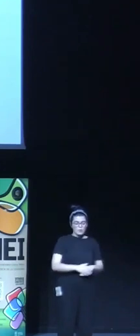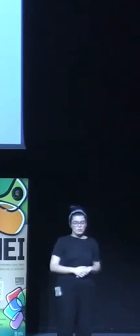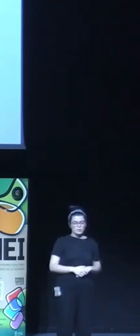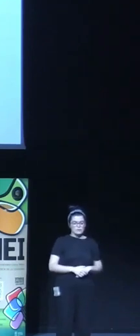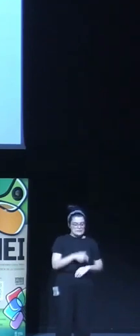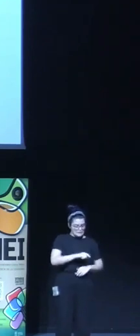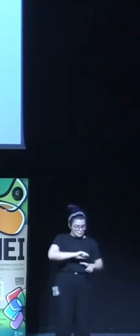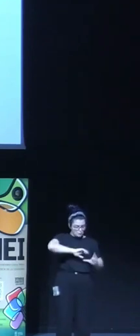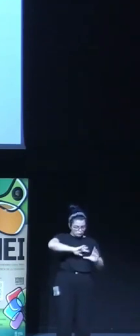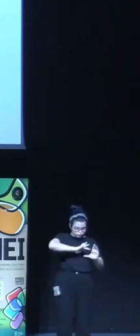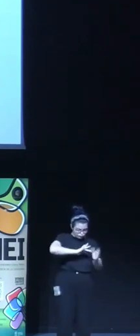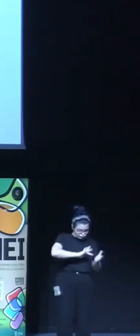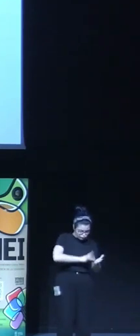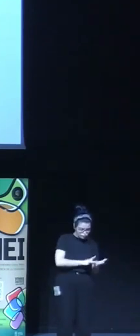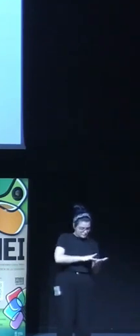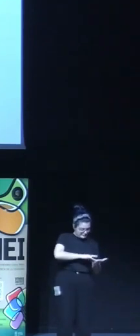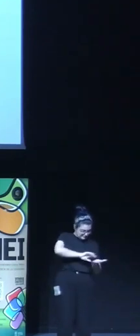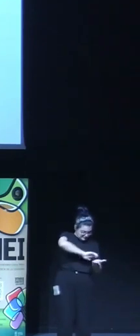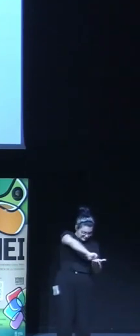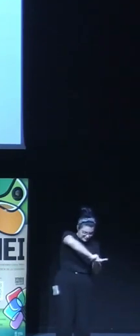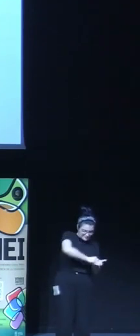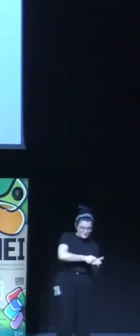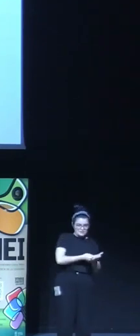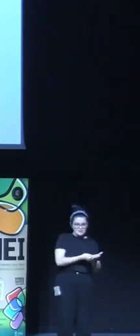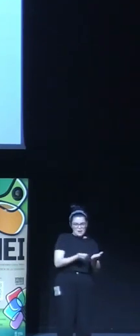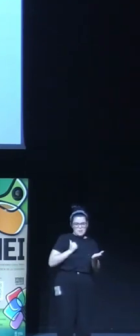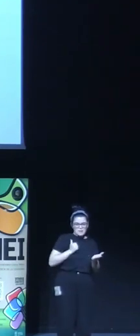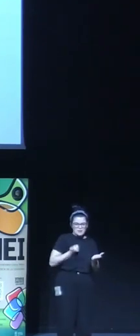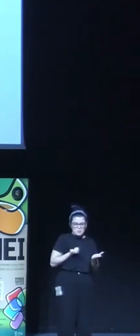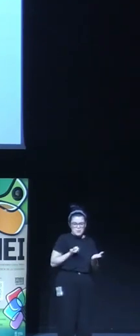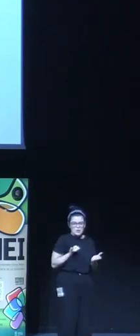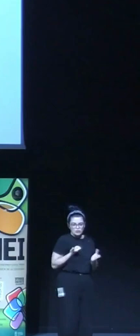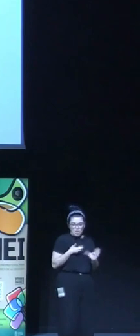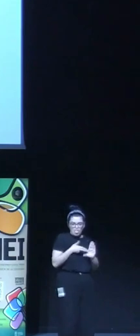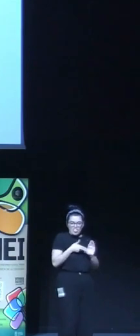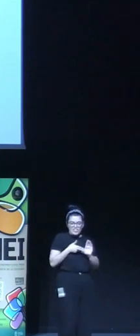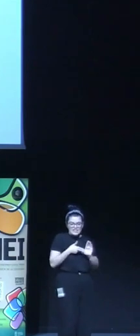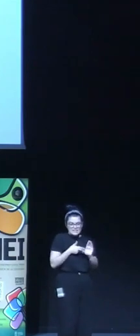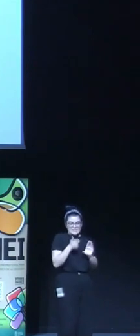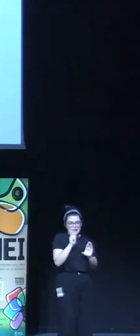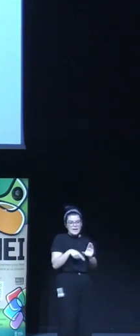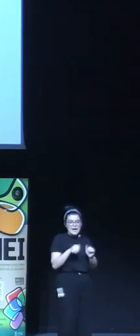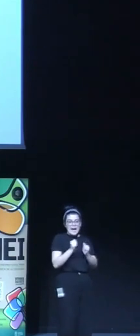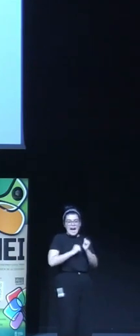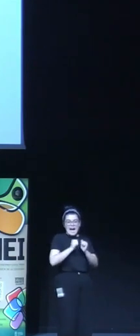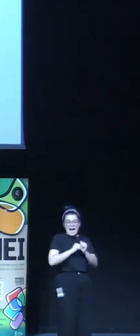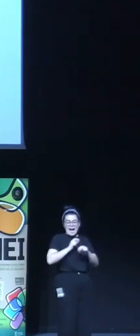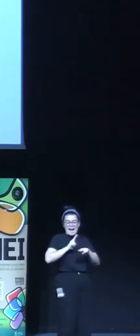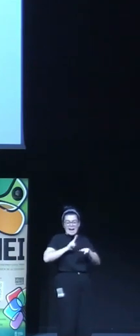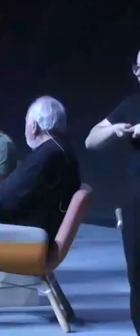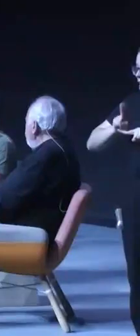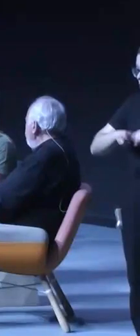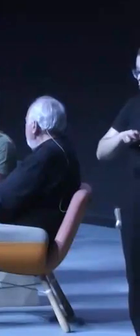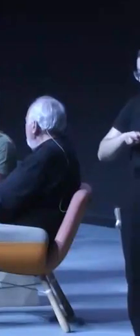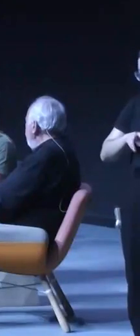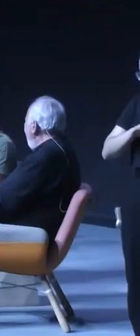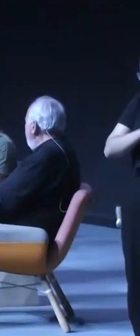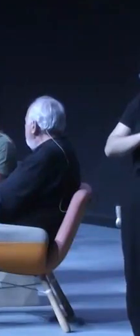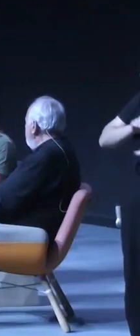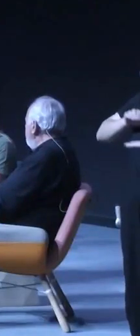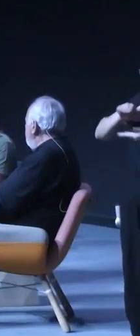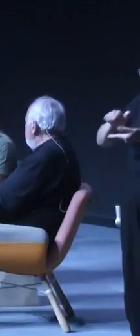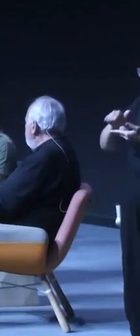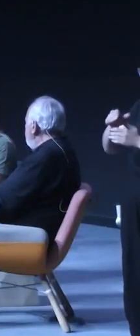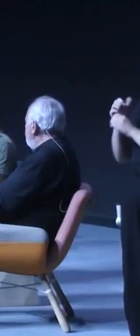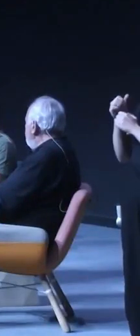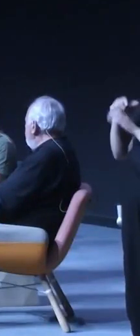la última posibilidad, un poquito de diésel y una gran cantidad de carbón, y este carbón lo llevan con